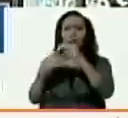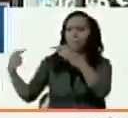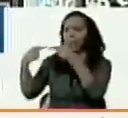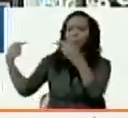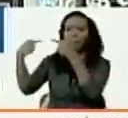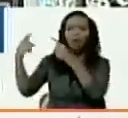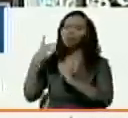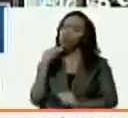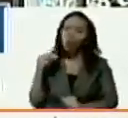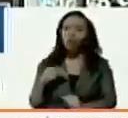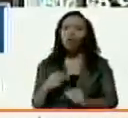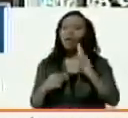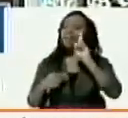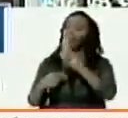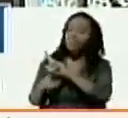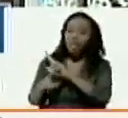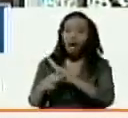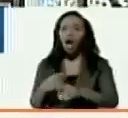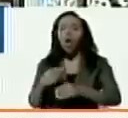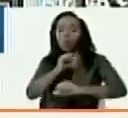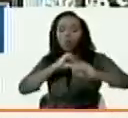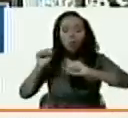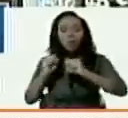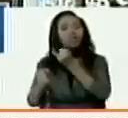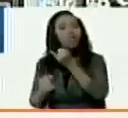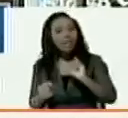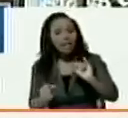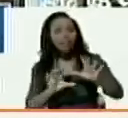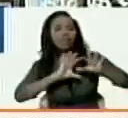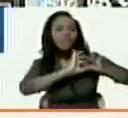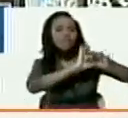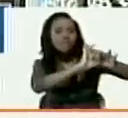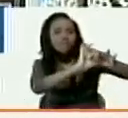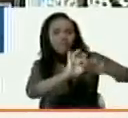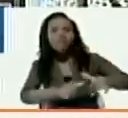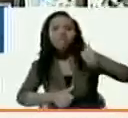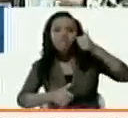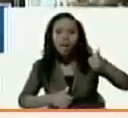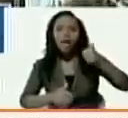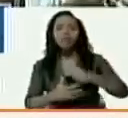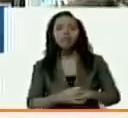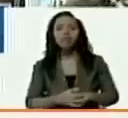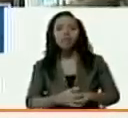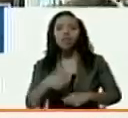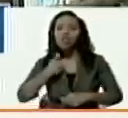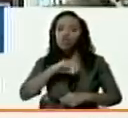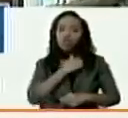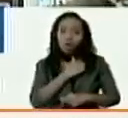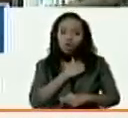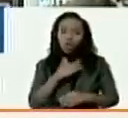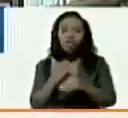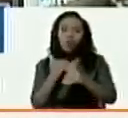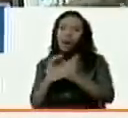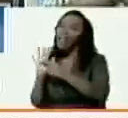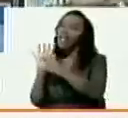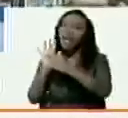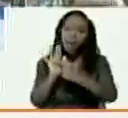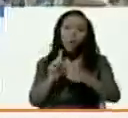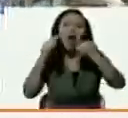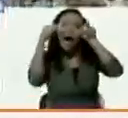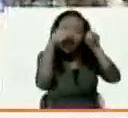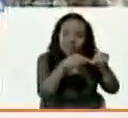vea a los movimientos de izquierda unidos y no desunidos. Que seamos ejemplo hasta en eso, hasta en